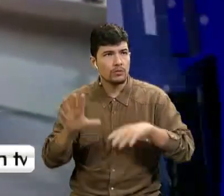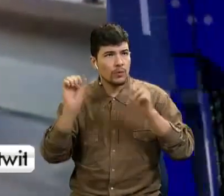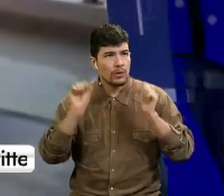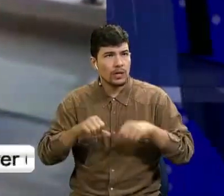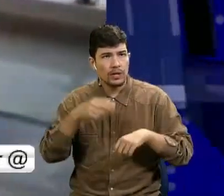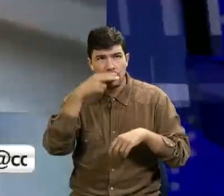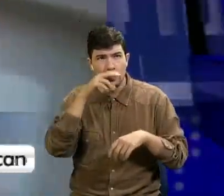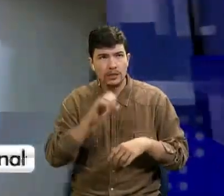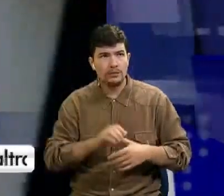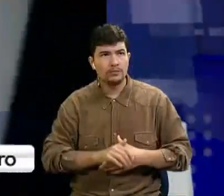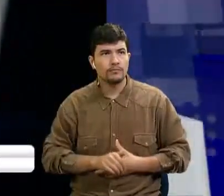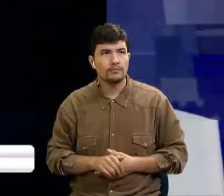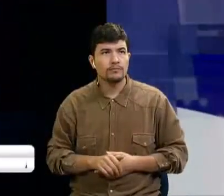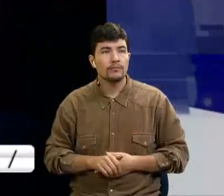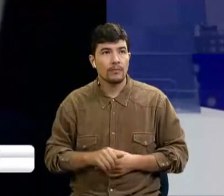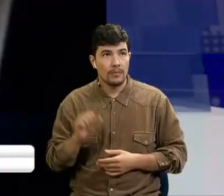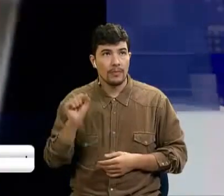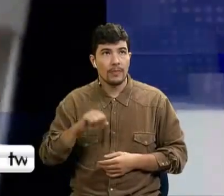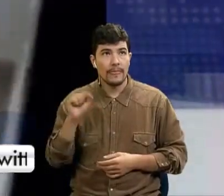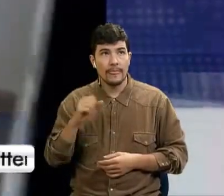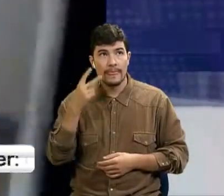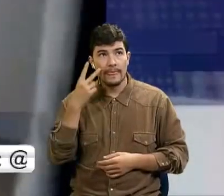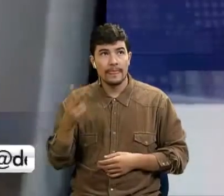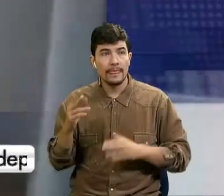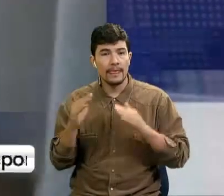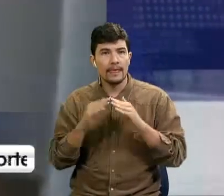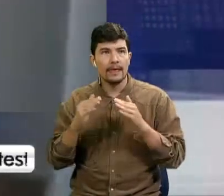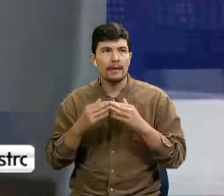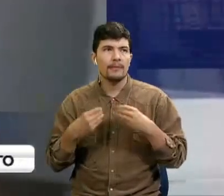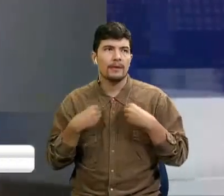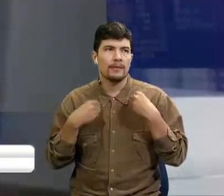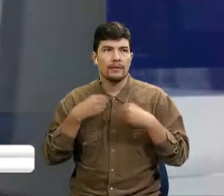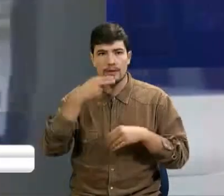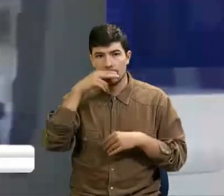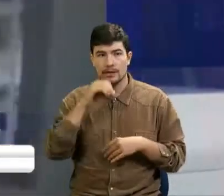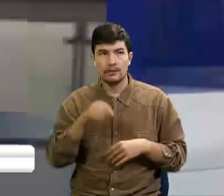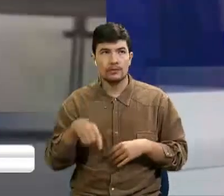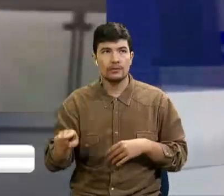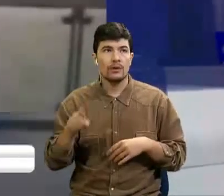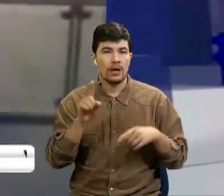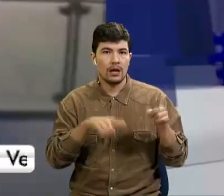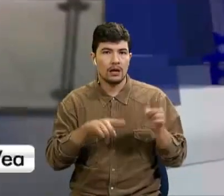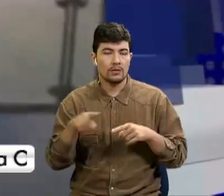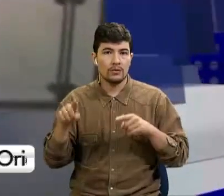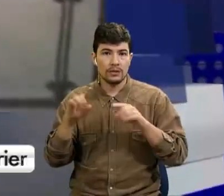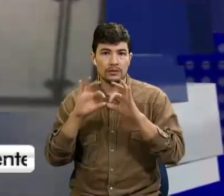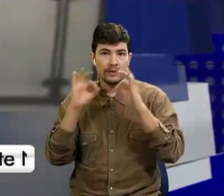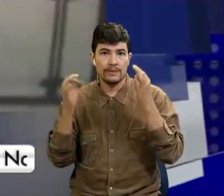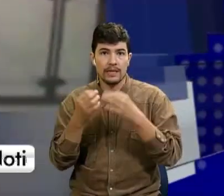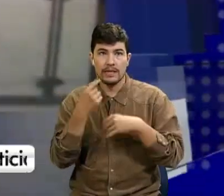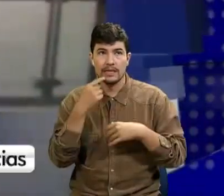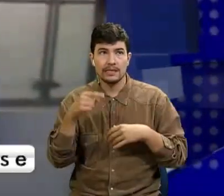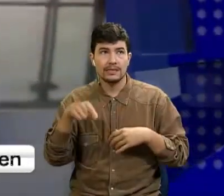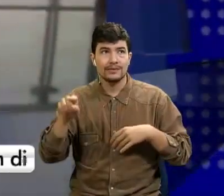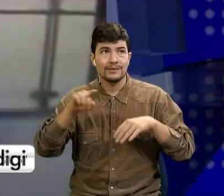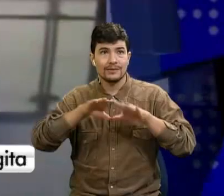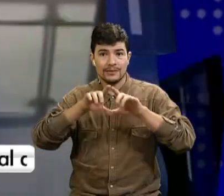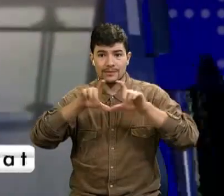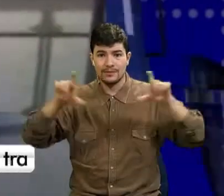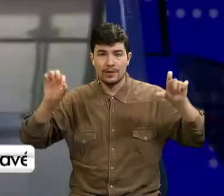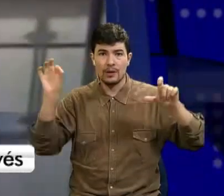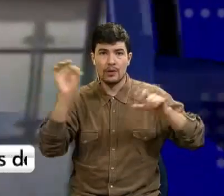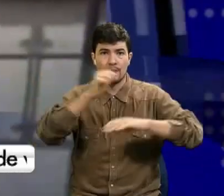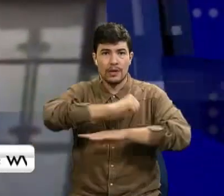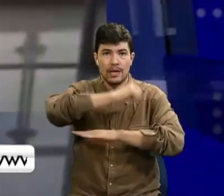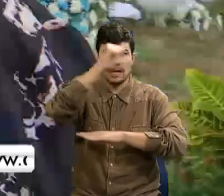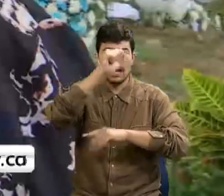un menor de edad en un inmueble como este vivió elque pequeño Nicolás algunos residentes consideran que sus balcones y ventanas